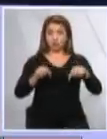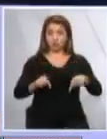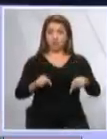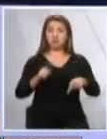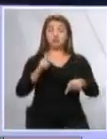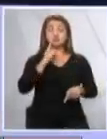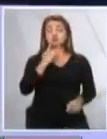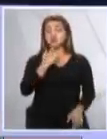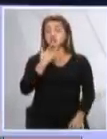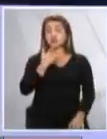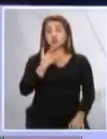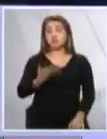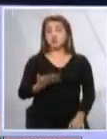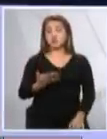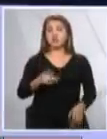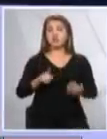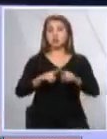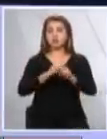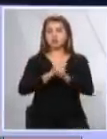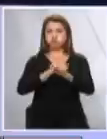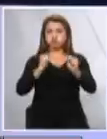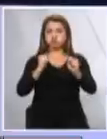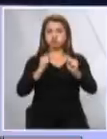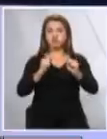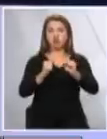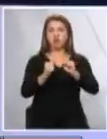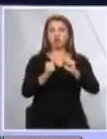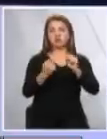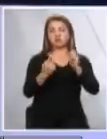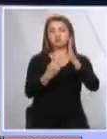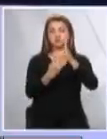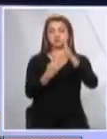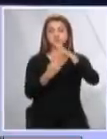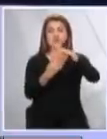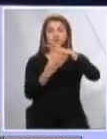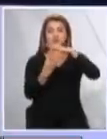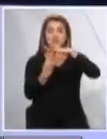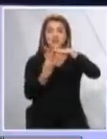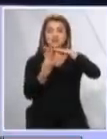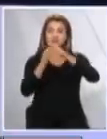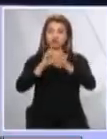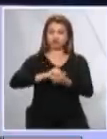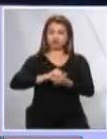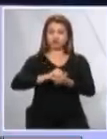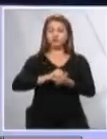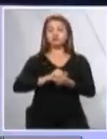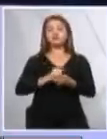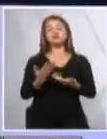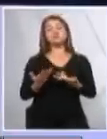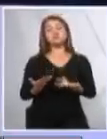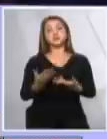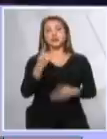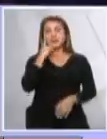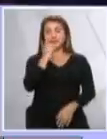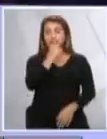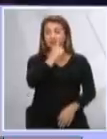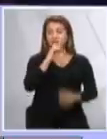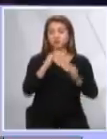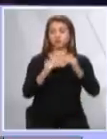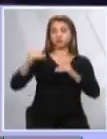son sencillamente las bombas que estallan para destruir esos pilares. Por tanto, creo que la frase de Evelyn Matthei sobre Jovino